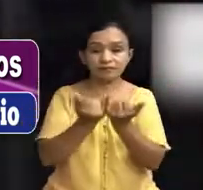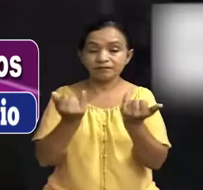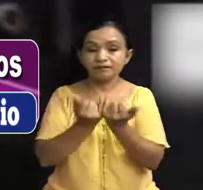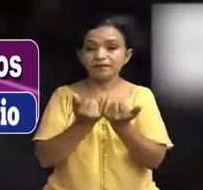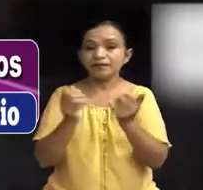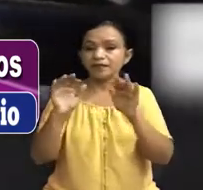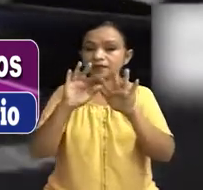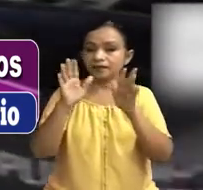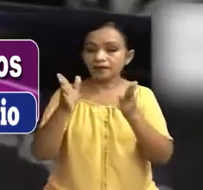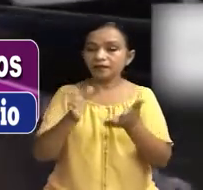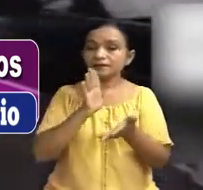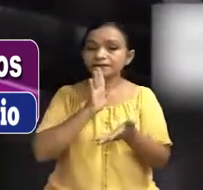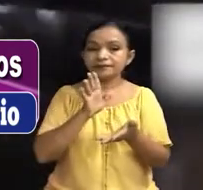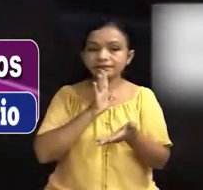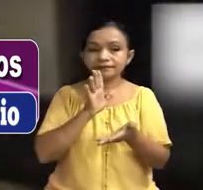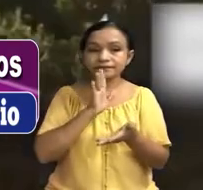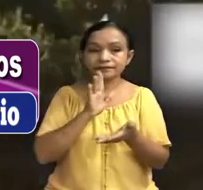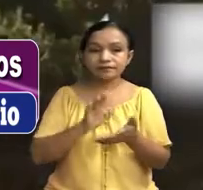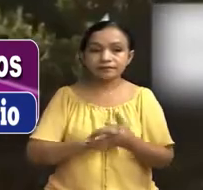una